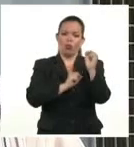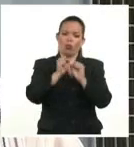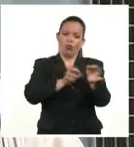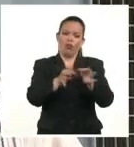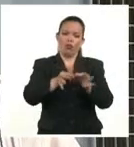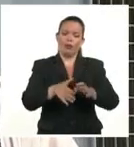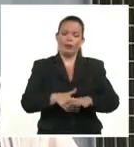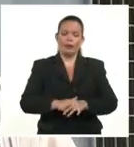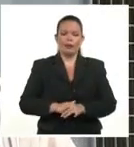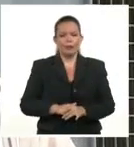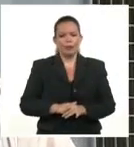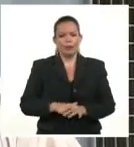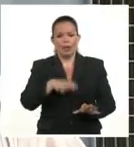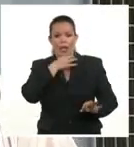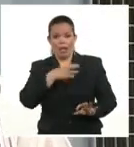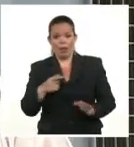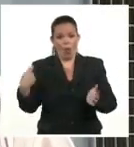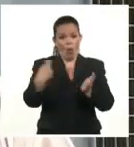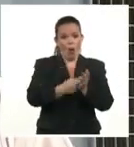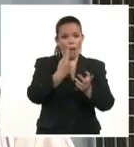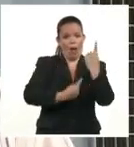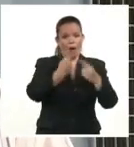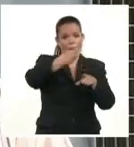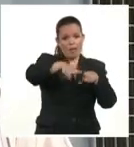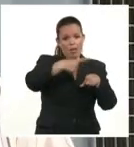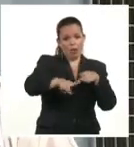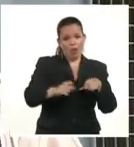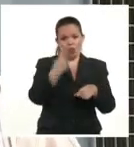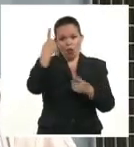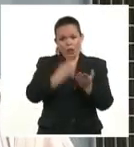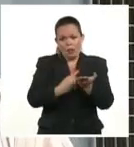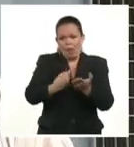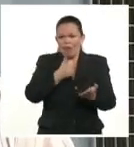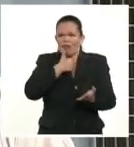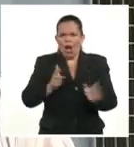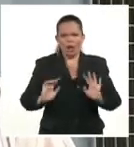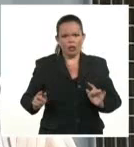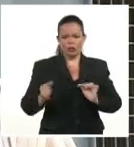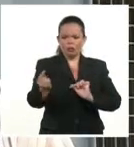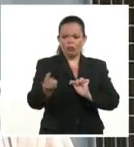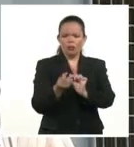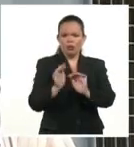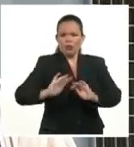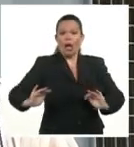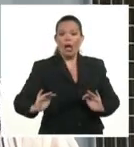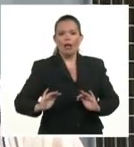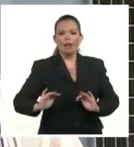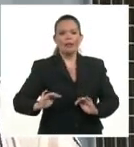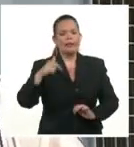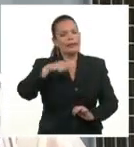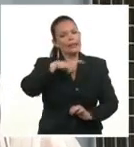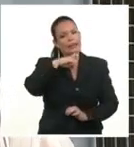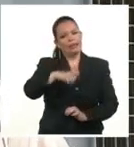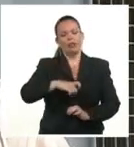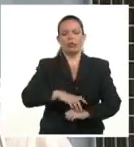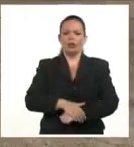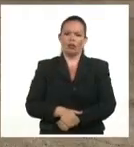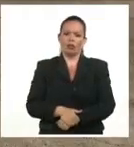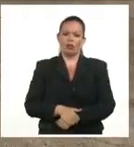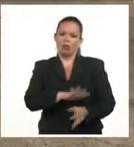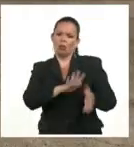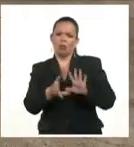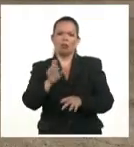importación de un filtro que puede hacerse en una semana vía aérea, en estos momentos se está alargando el proceso y puede tardar de 15 a